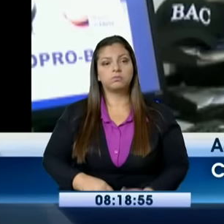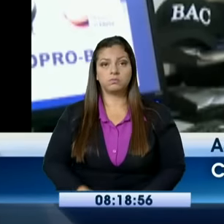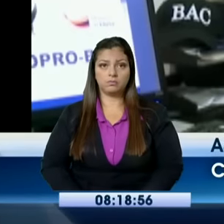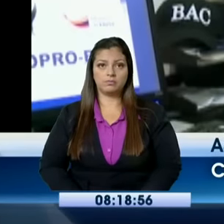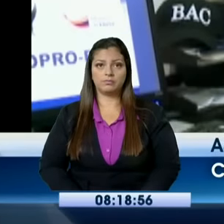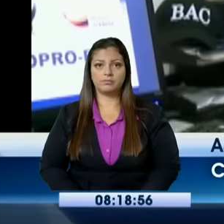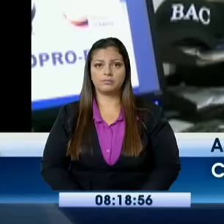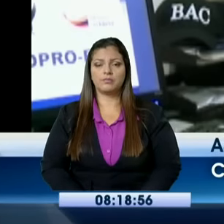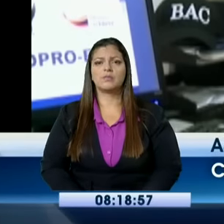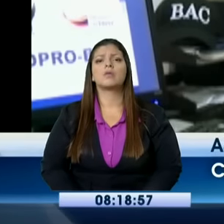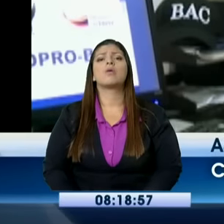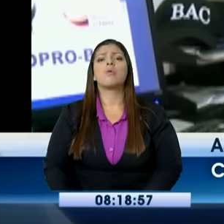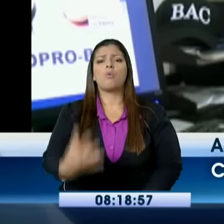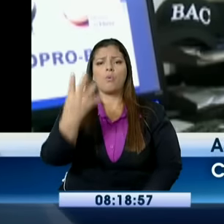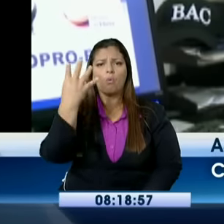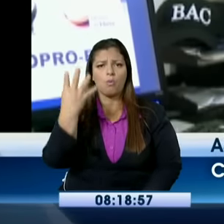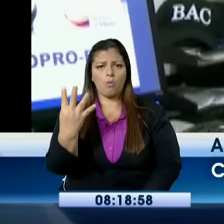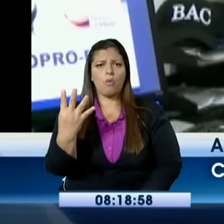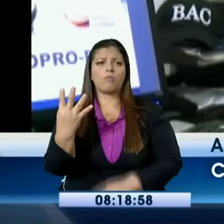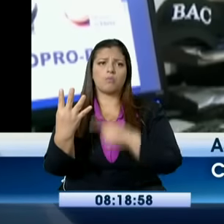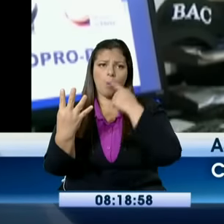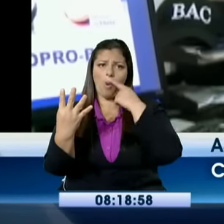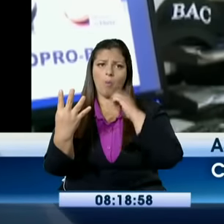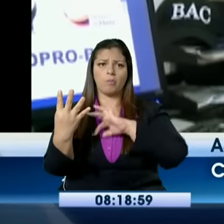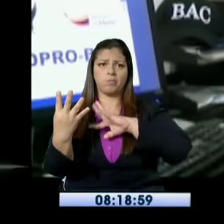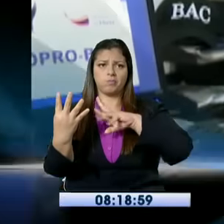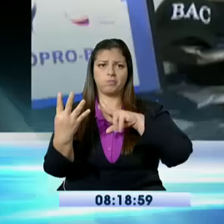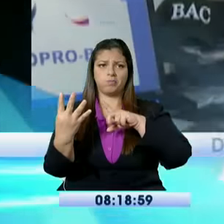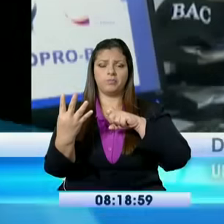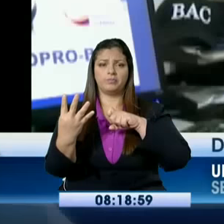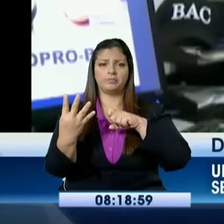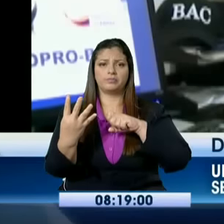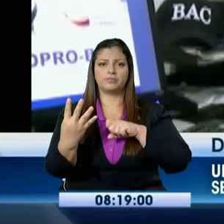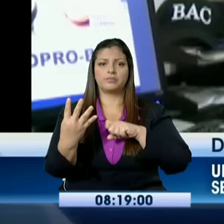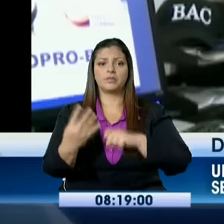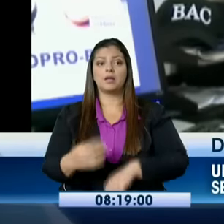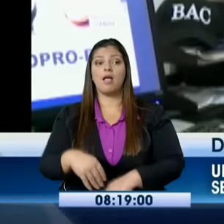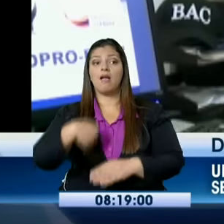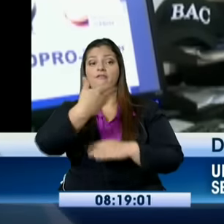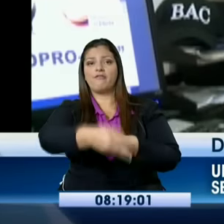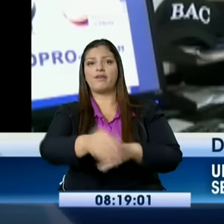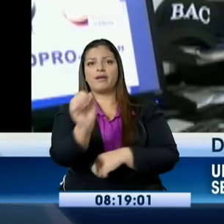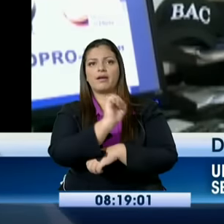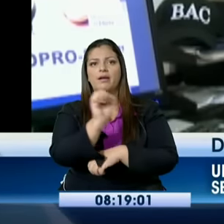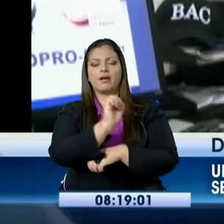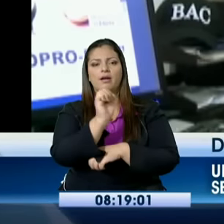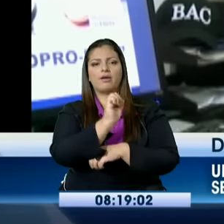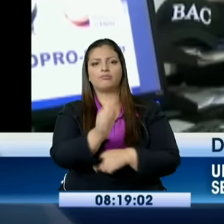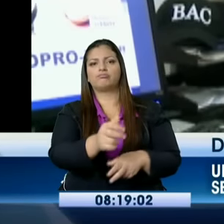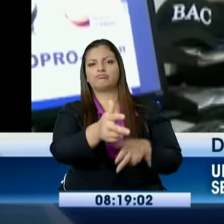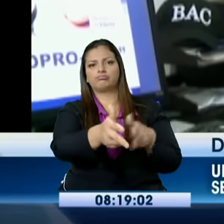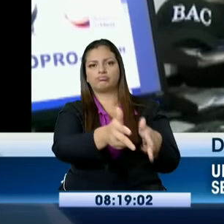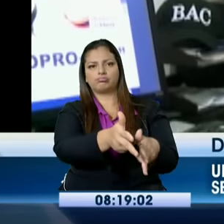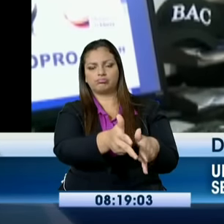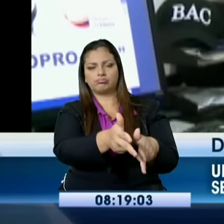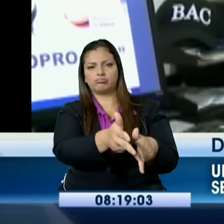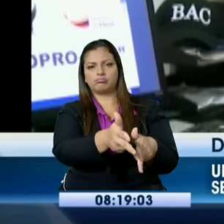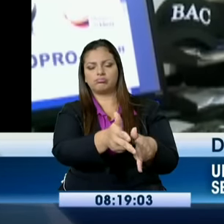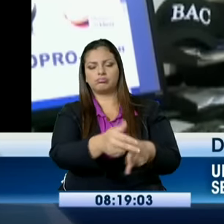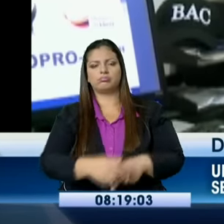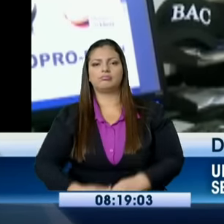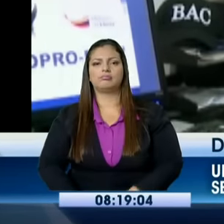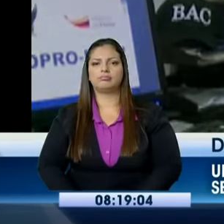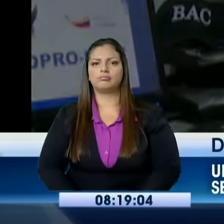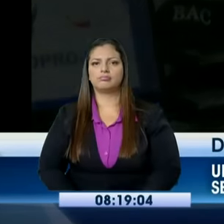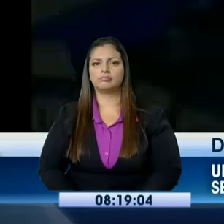de 4 delincuentes o 4 sospechosos más 2 vehículos fueron los que gestaron la acción delictiva en esta cooperativa